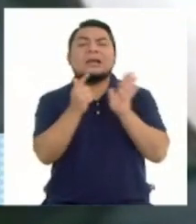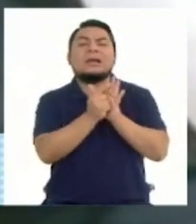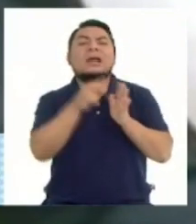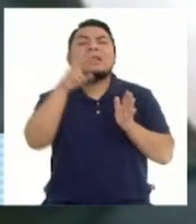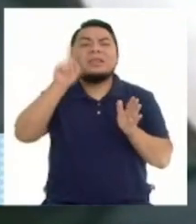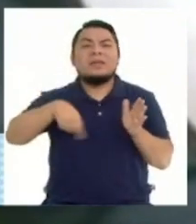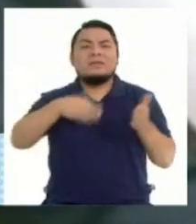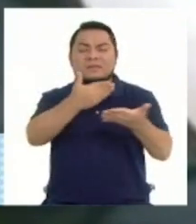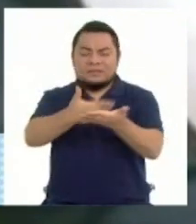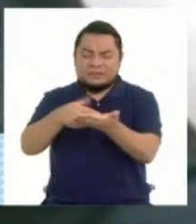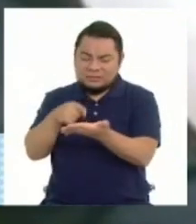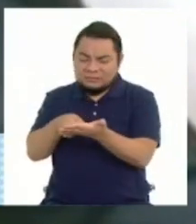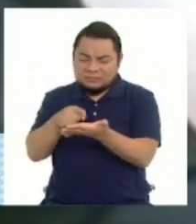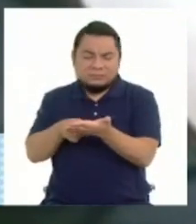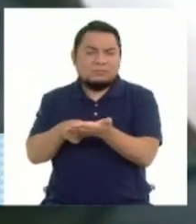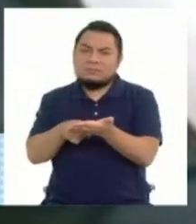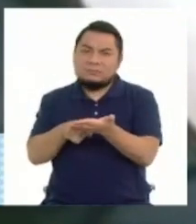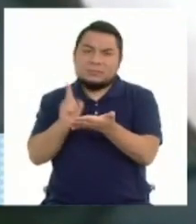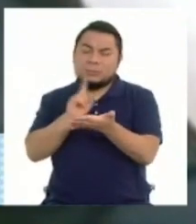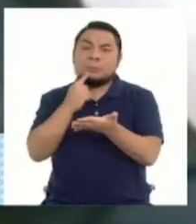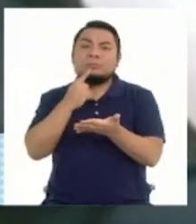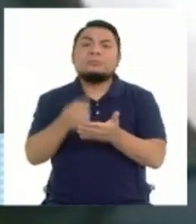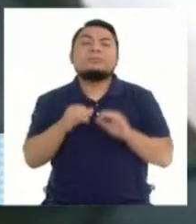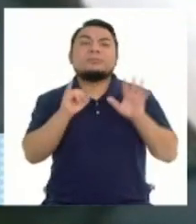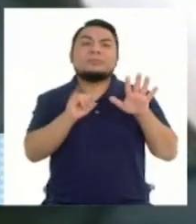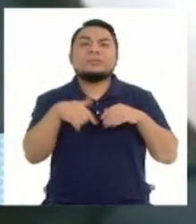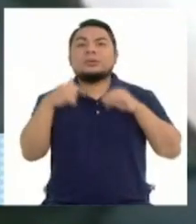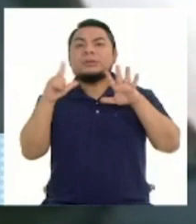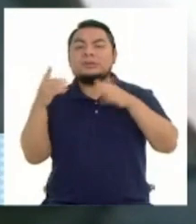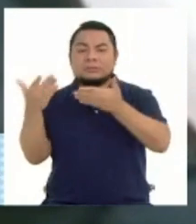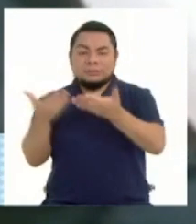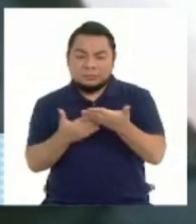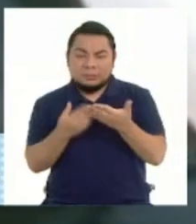se presentará a